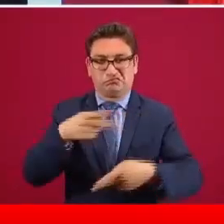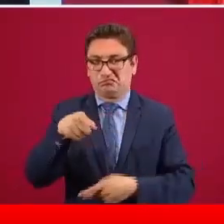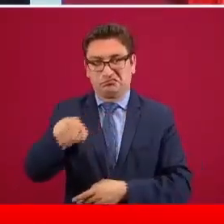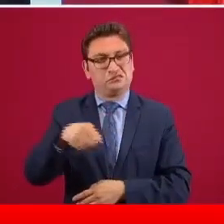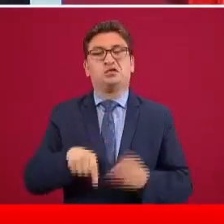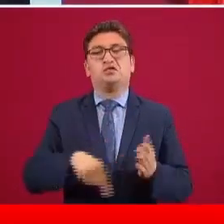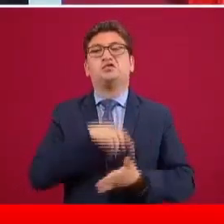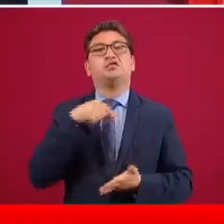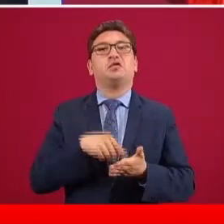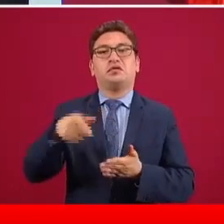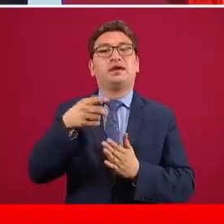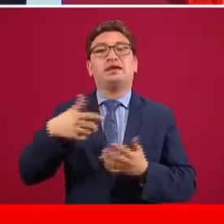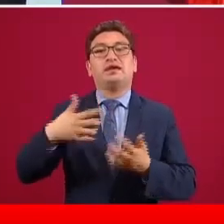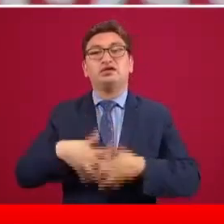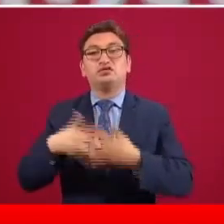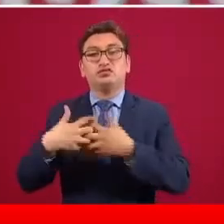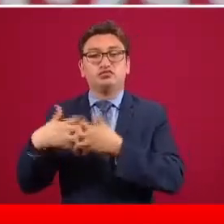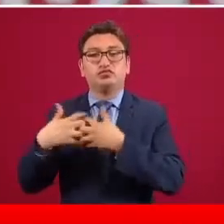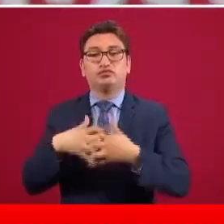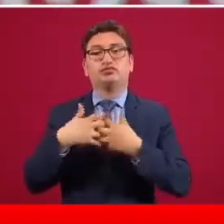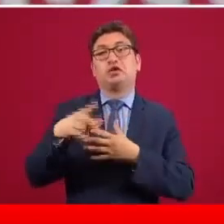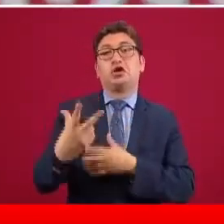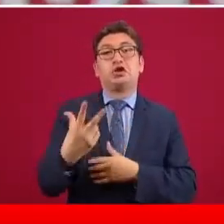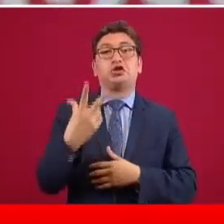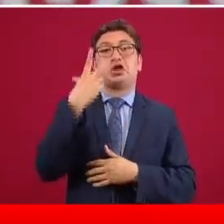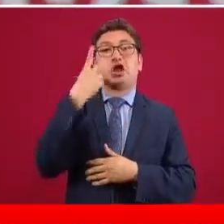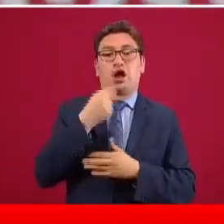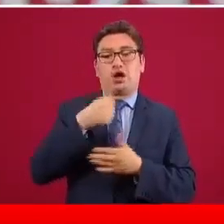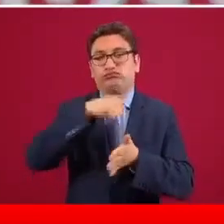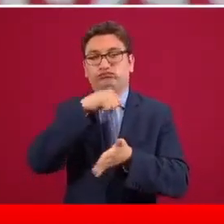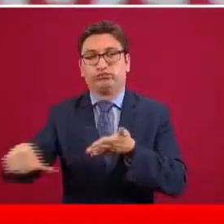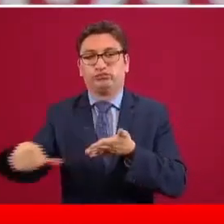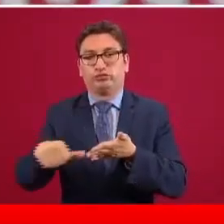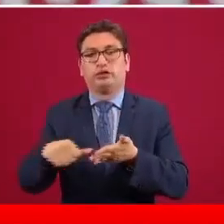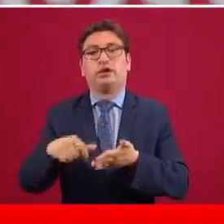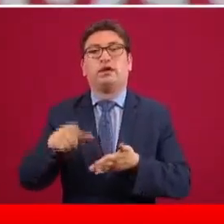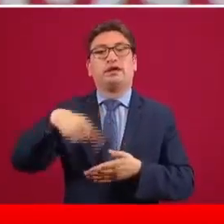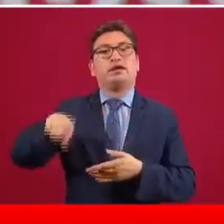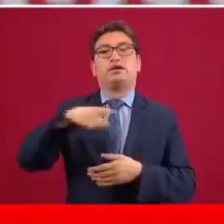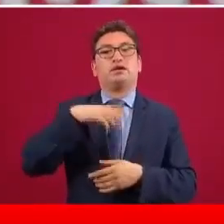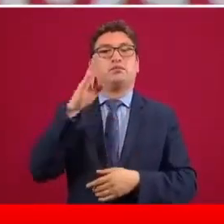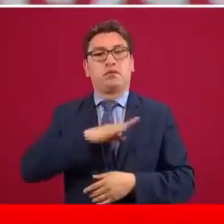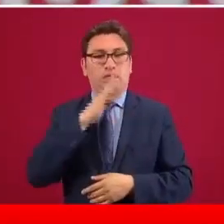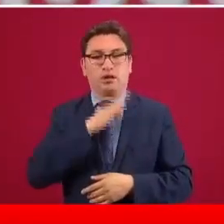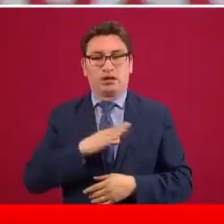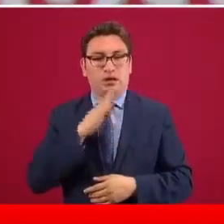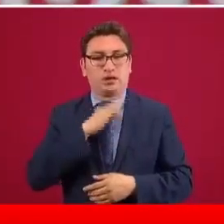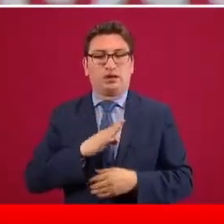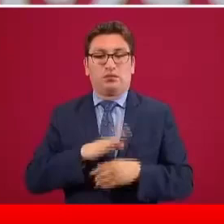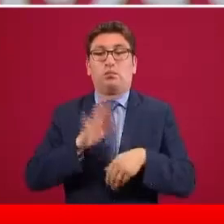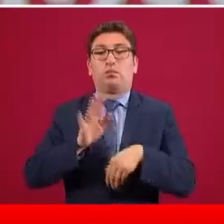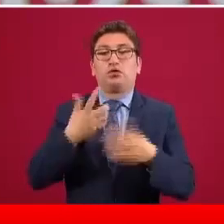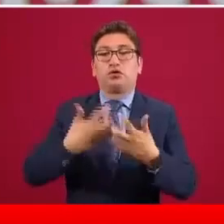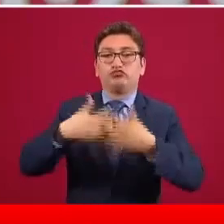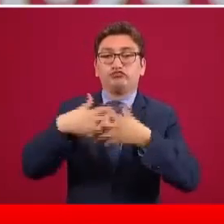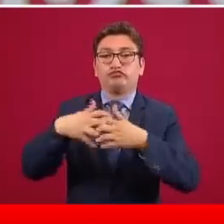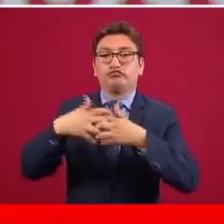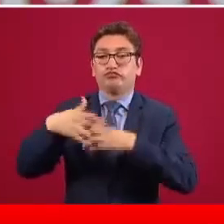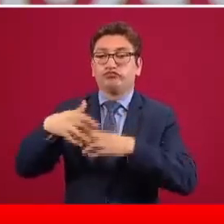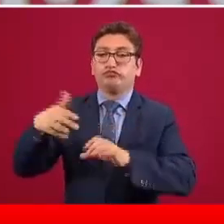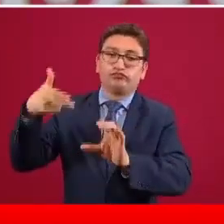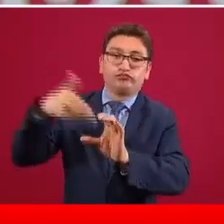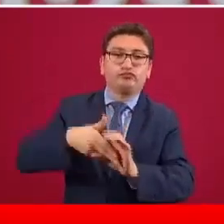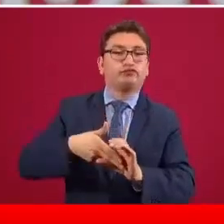gasolineras, porque esas gasolineras se negaron a colocar los sellos y están mal calibradas o tienen algún